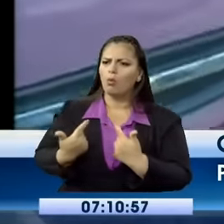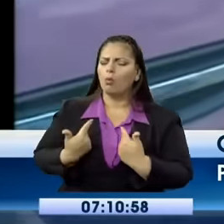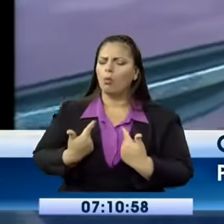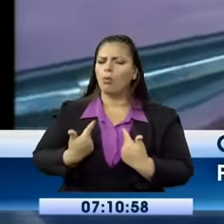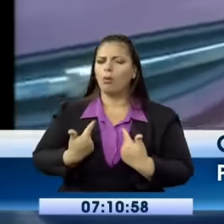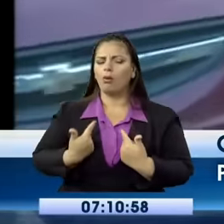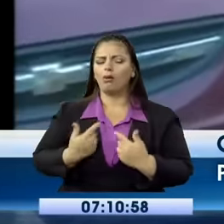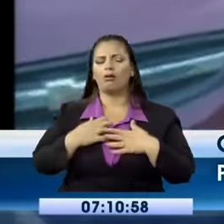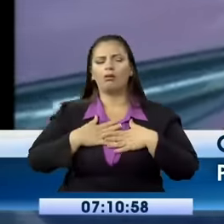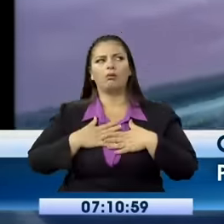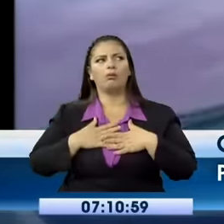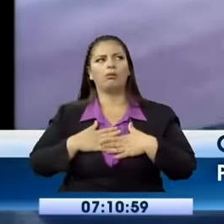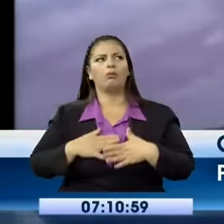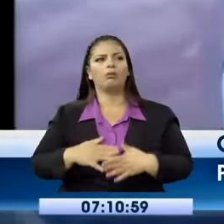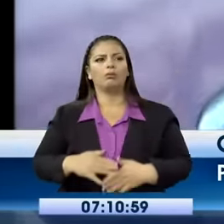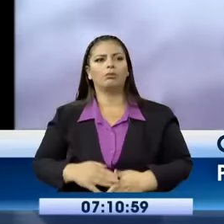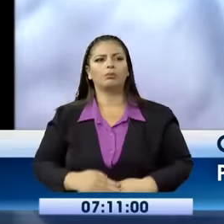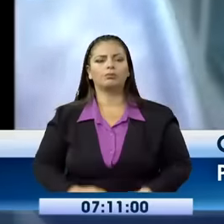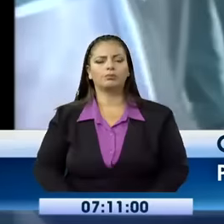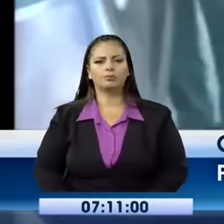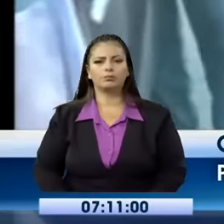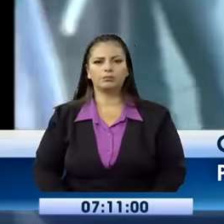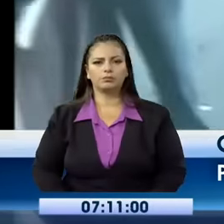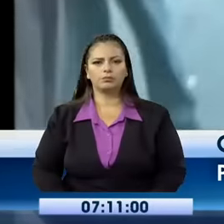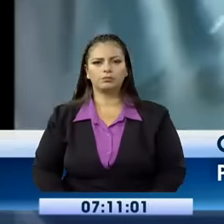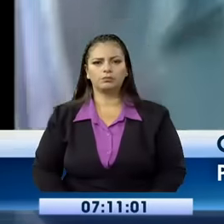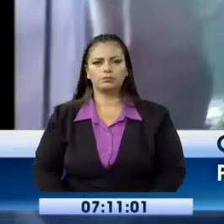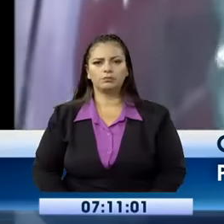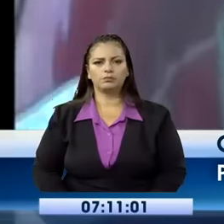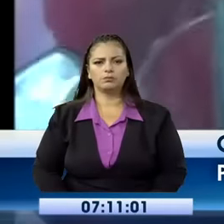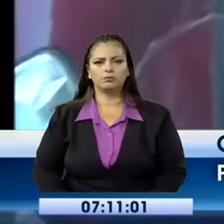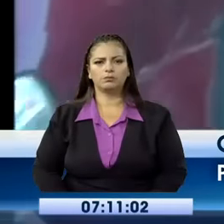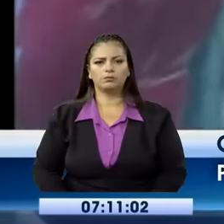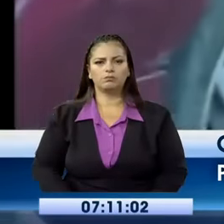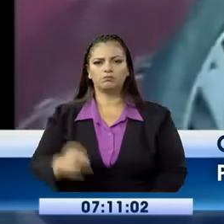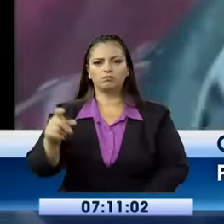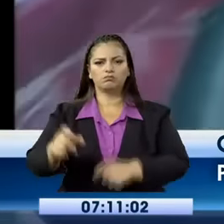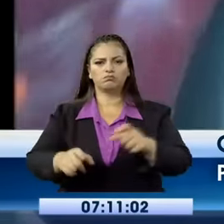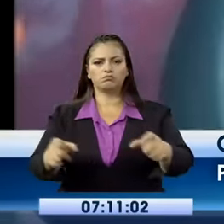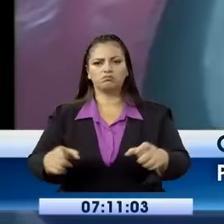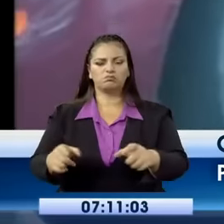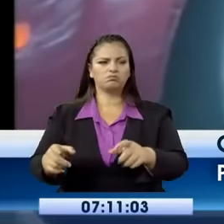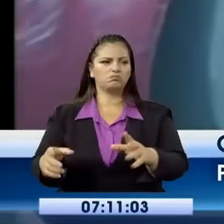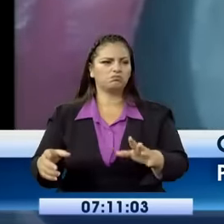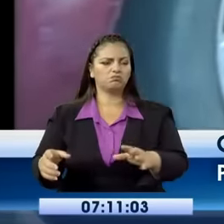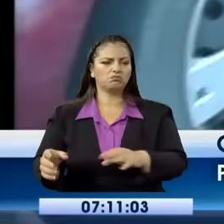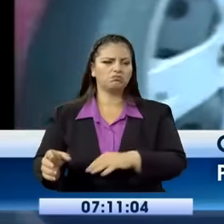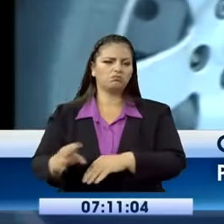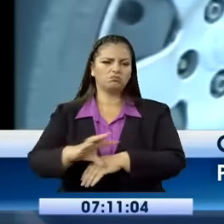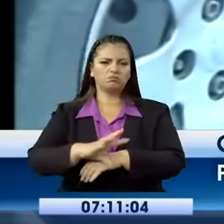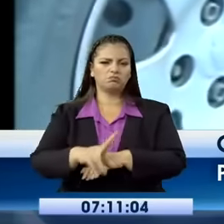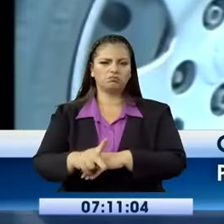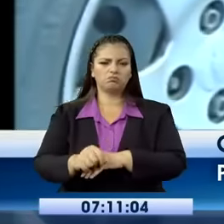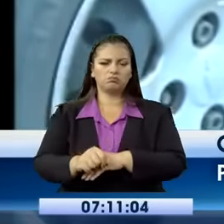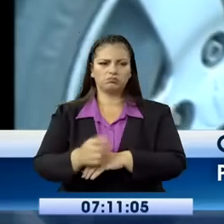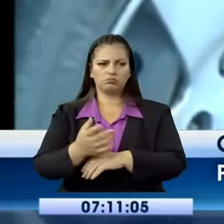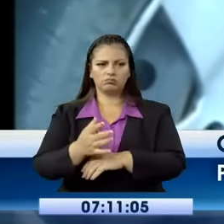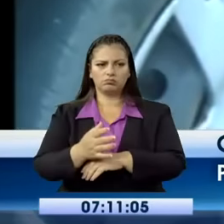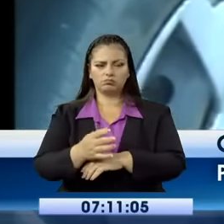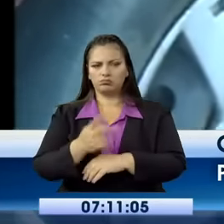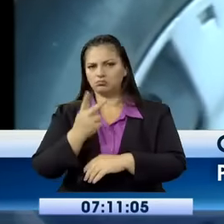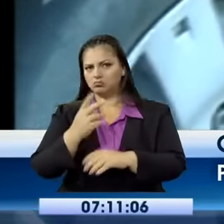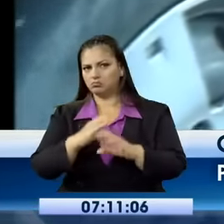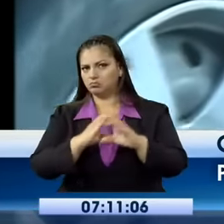menos en este momento no hay ninguna persona que pueda hacerles daño dentro de la unidad vamos a